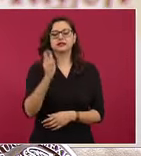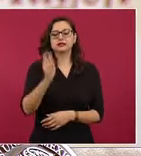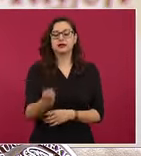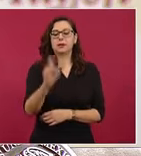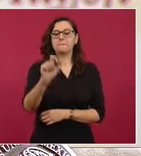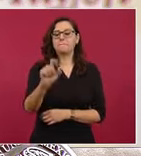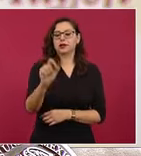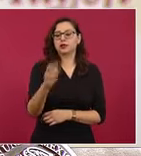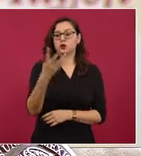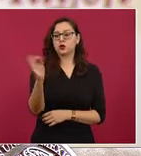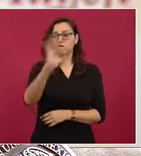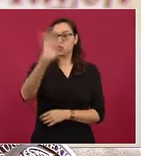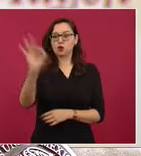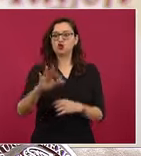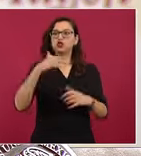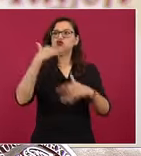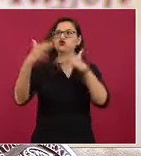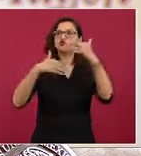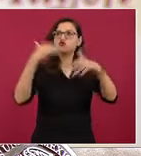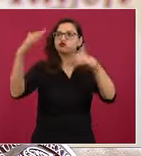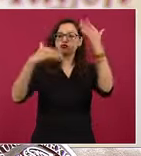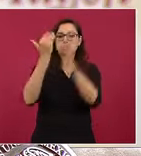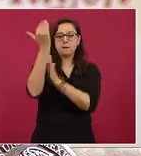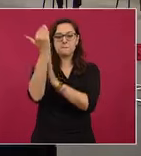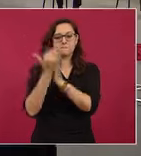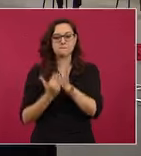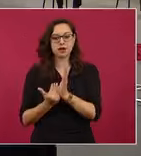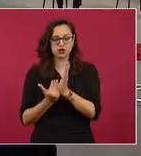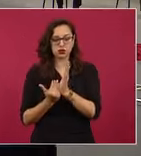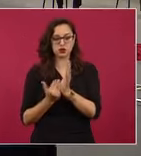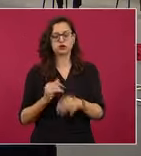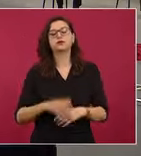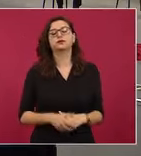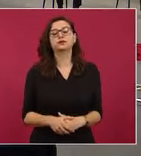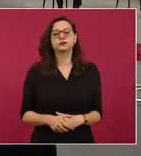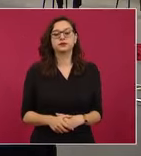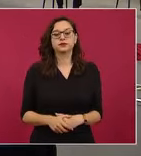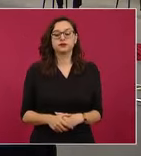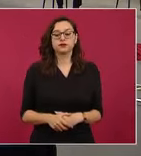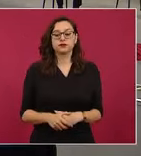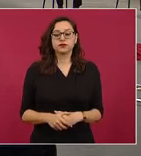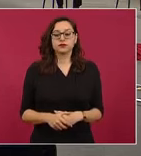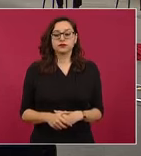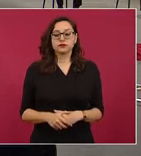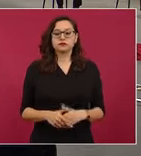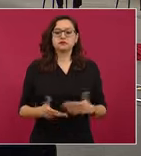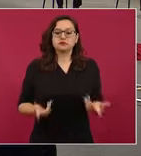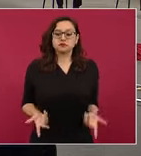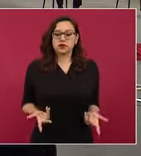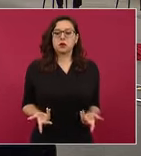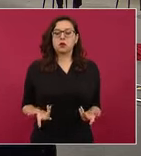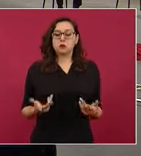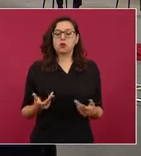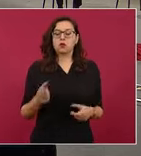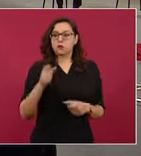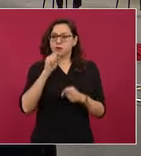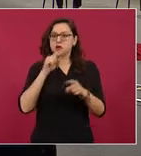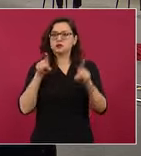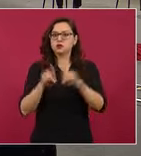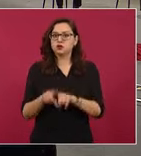24% las emisiones de CO2, el equivalente a sembrar 740